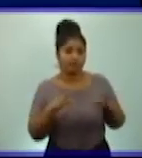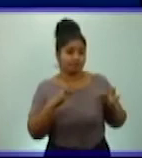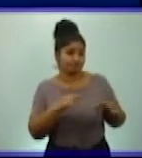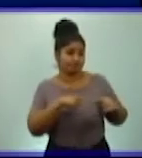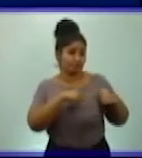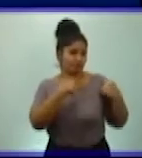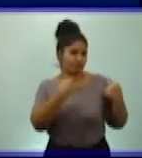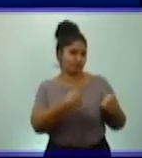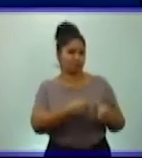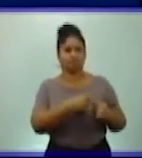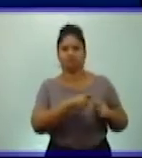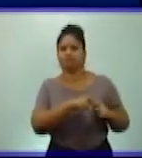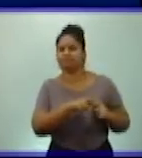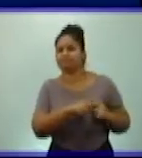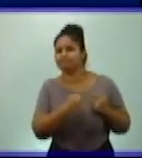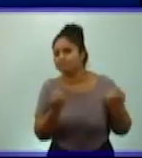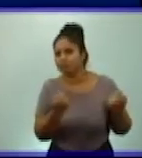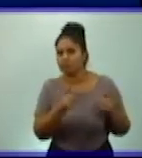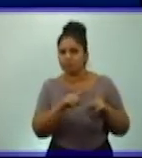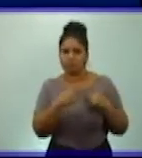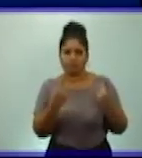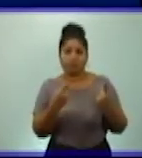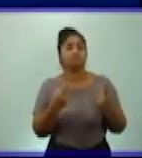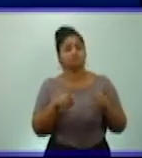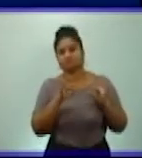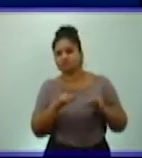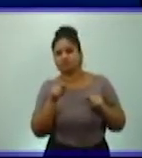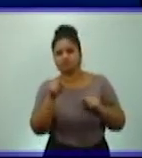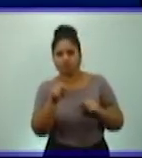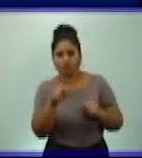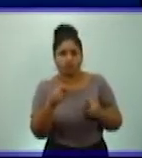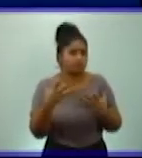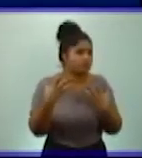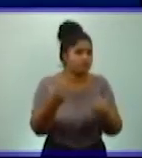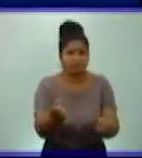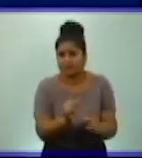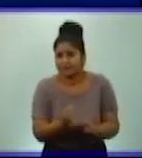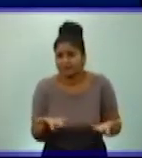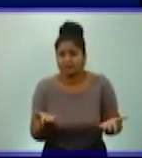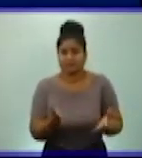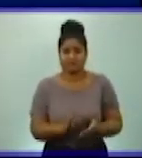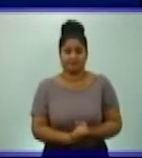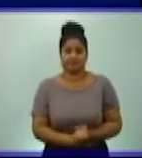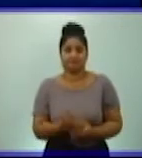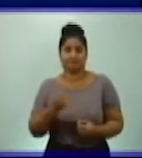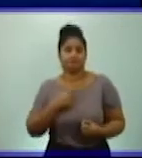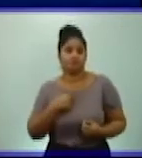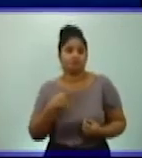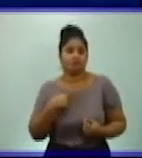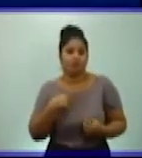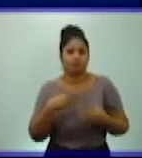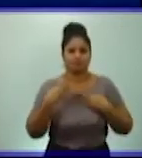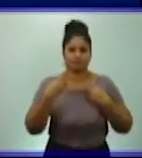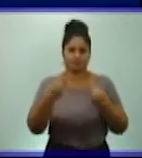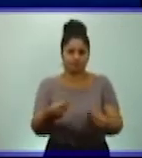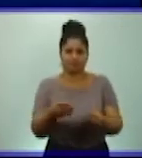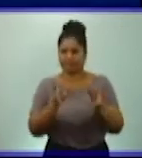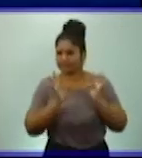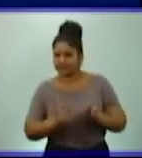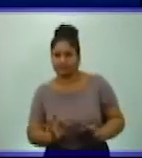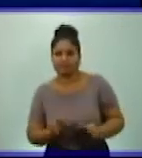tus manos. Prácticamente te entrego mi sinceridad, te entrego todo mi amor para